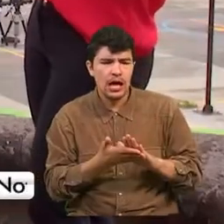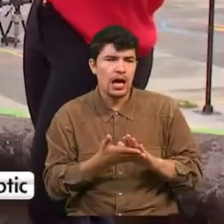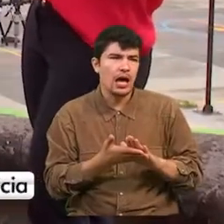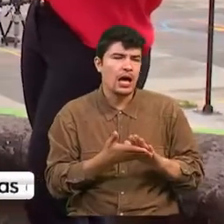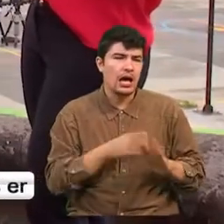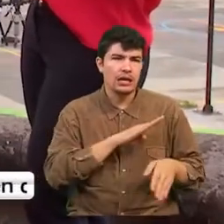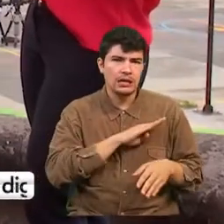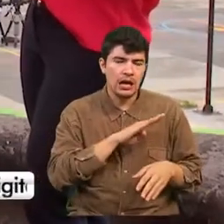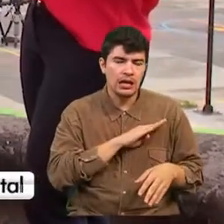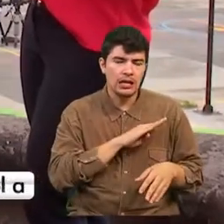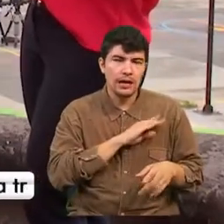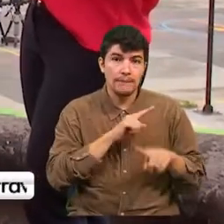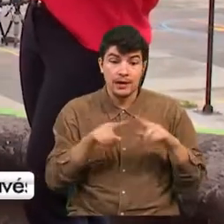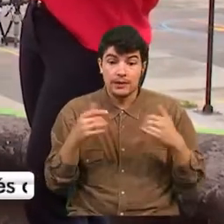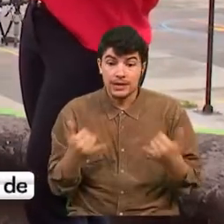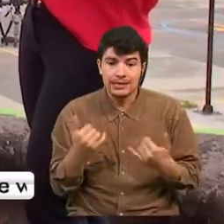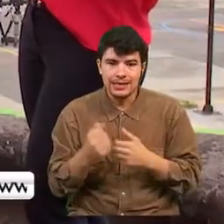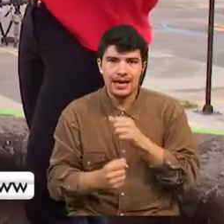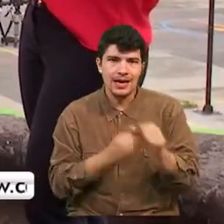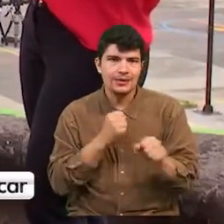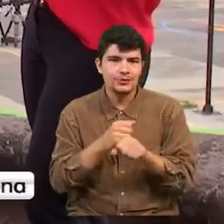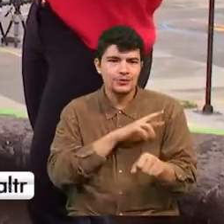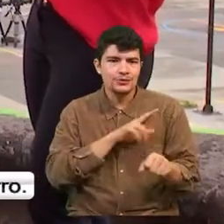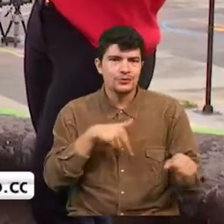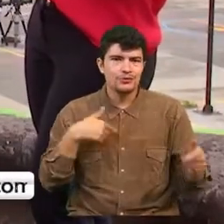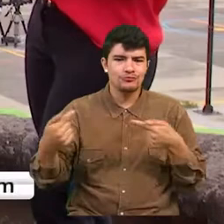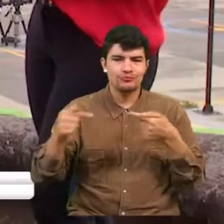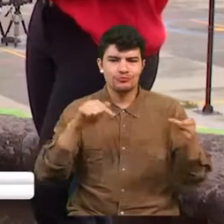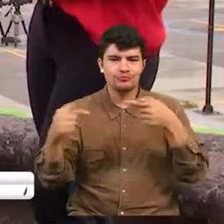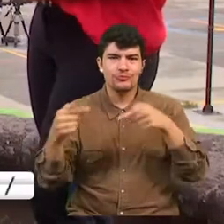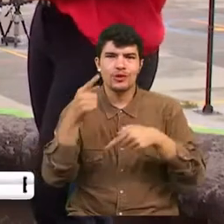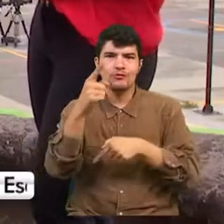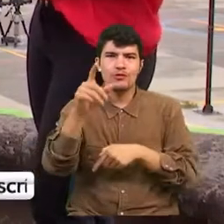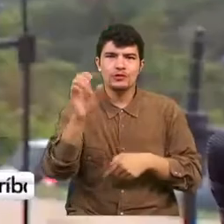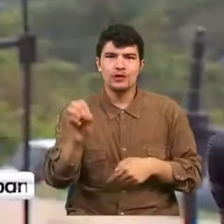un en esta expedición tuvimos un conversatorio con más de